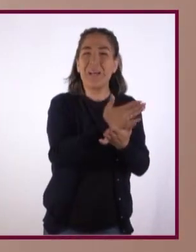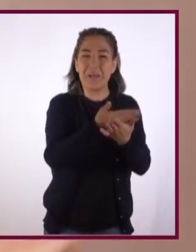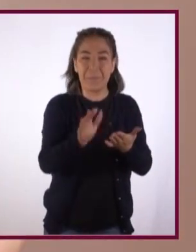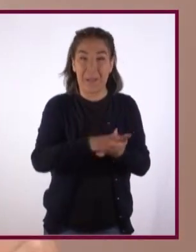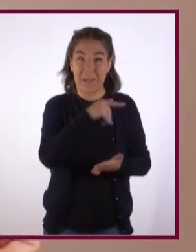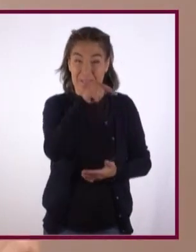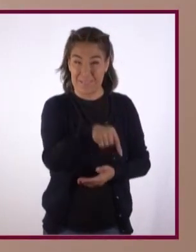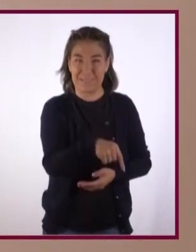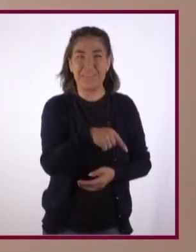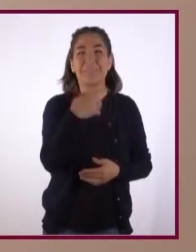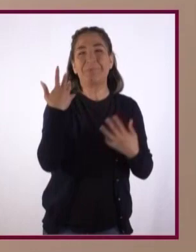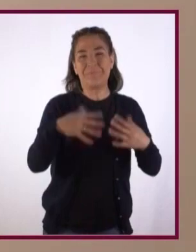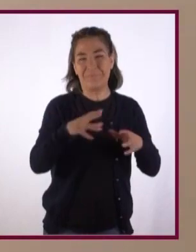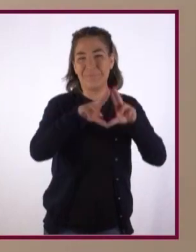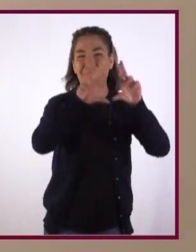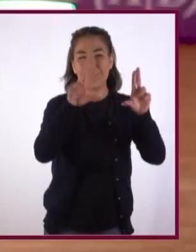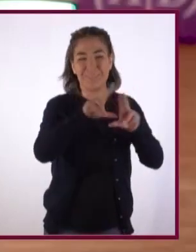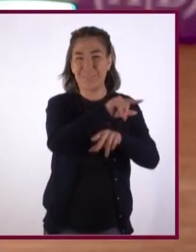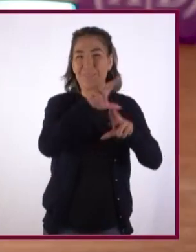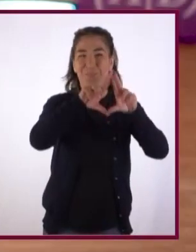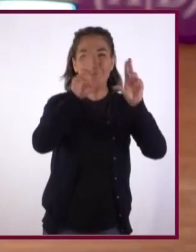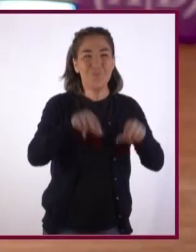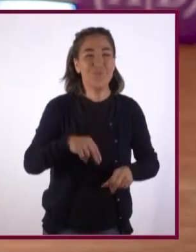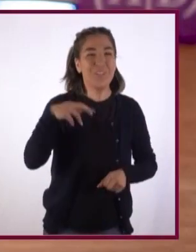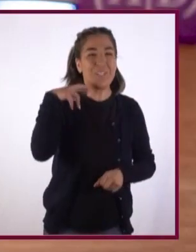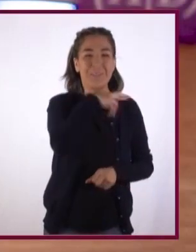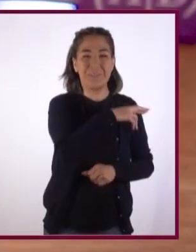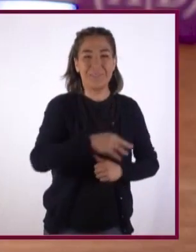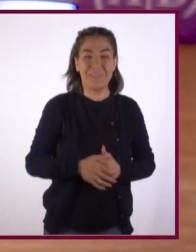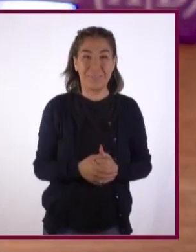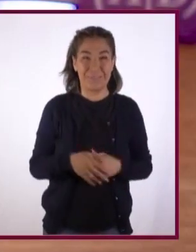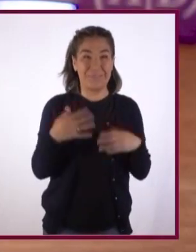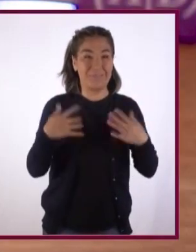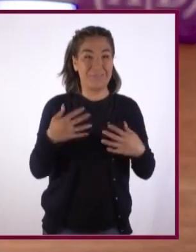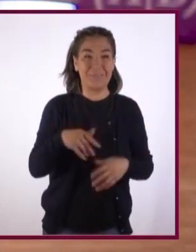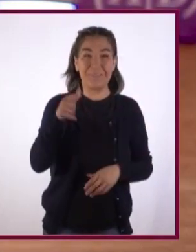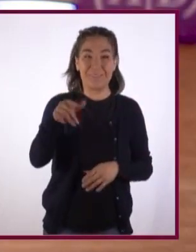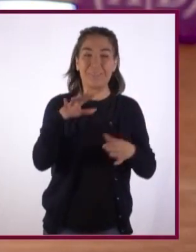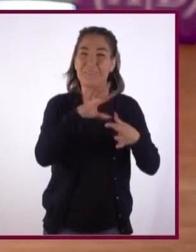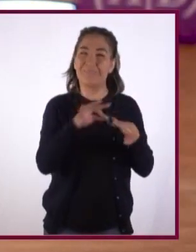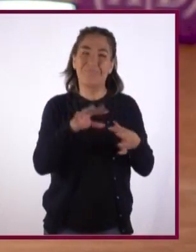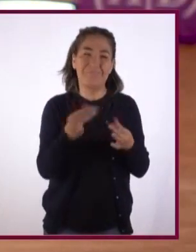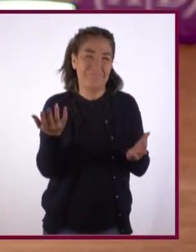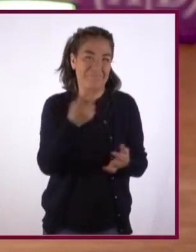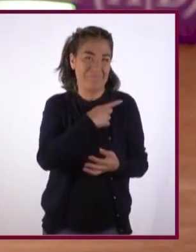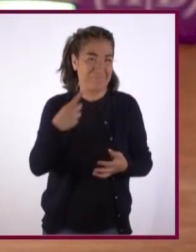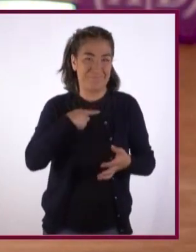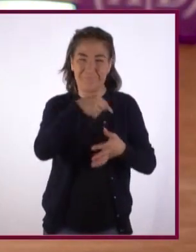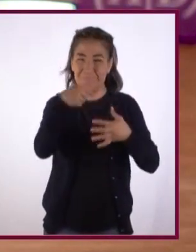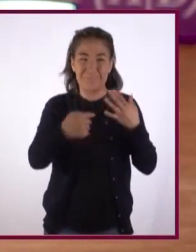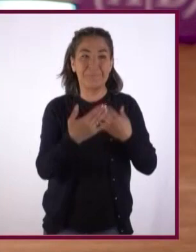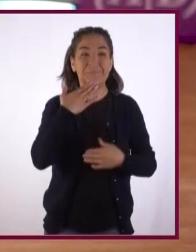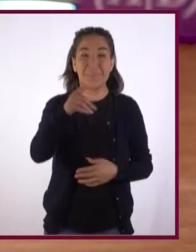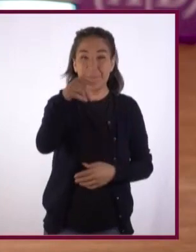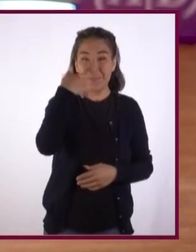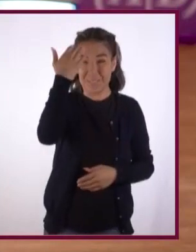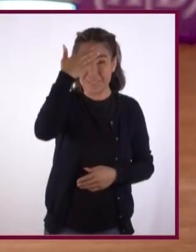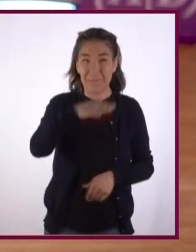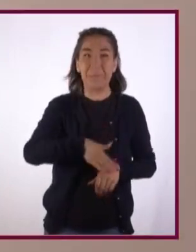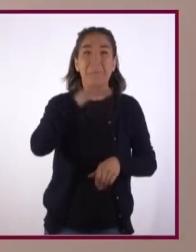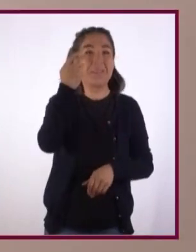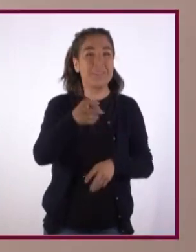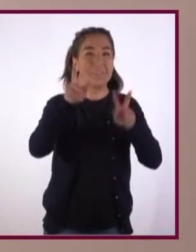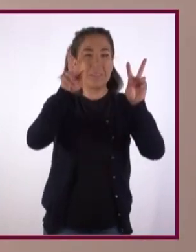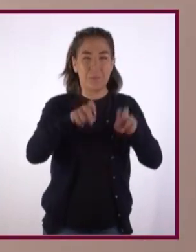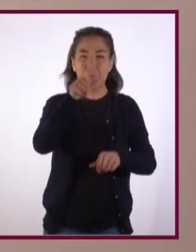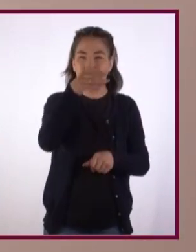Y eso sí es congelado en caliente. Uy, qué exigente, amiga, ¿eh? Pues como debe ser. Y si quieres saber más de este